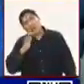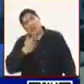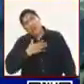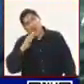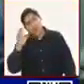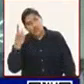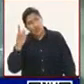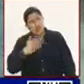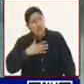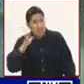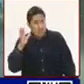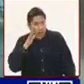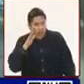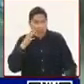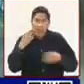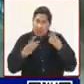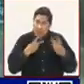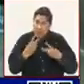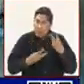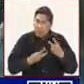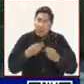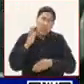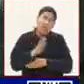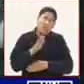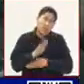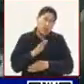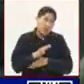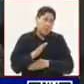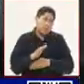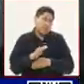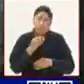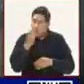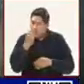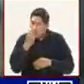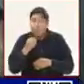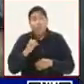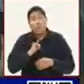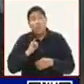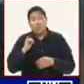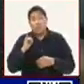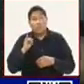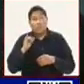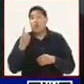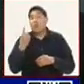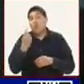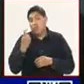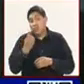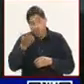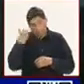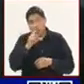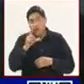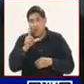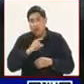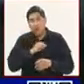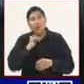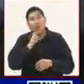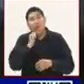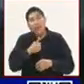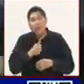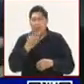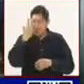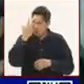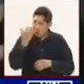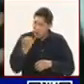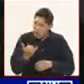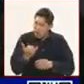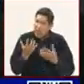solo. Mi madre me viene a visitar en las tardes, ¿no? A traerme alguna comida y yo estoy mayormente solo durmiendo desde el lunes hasta acá, todos los días. ¿Por